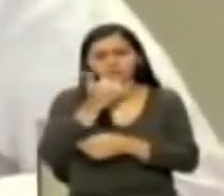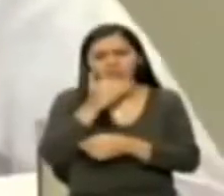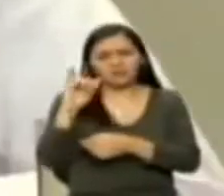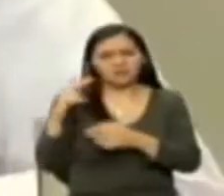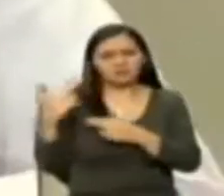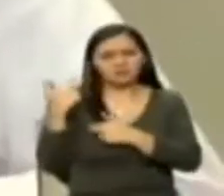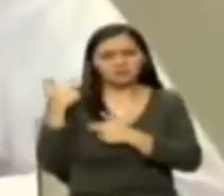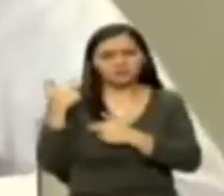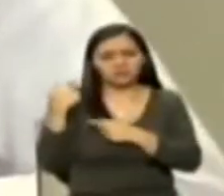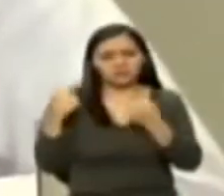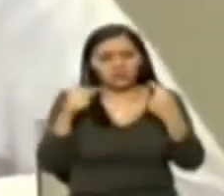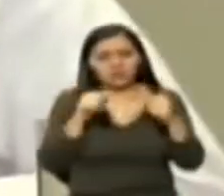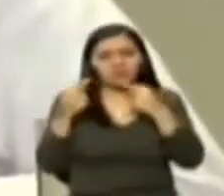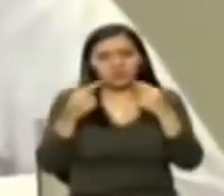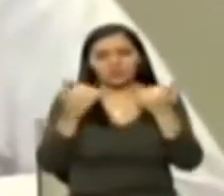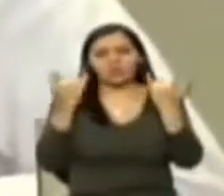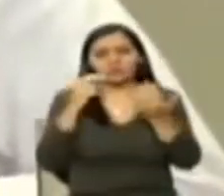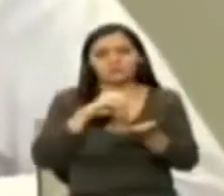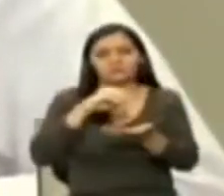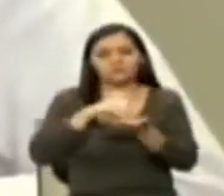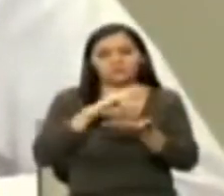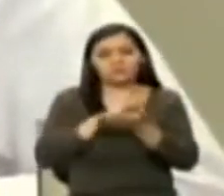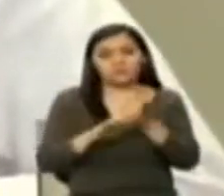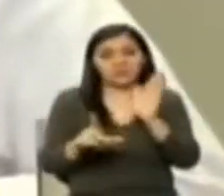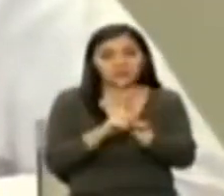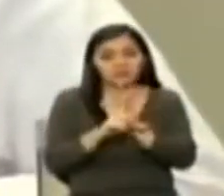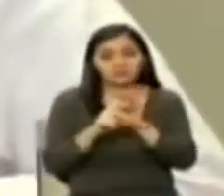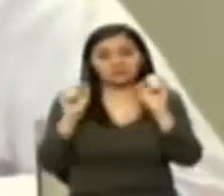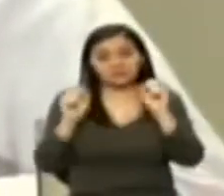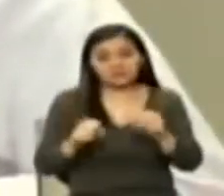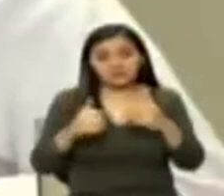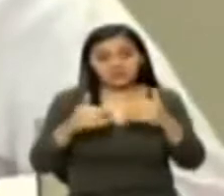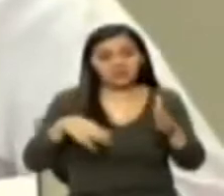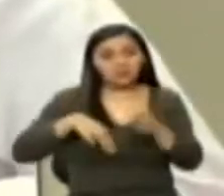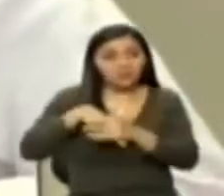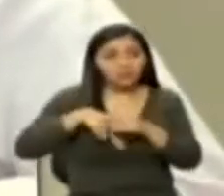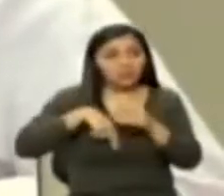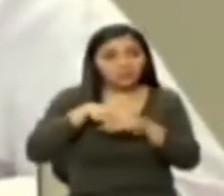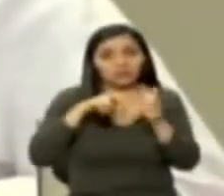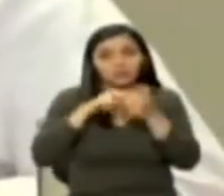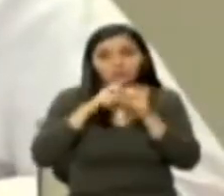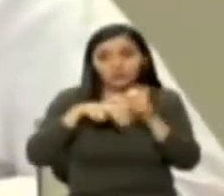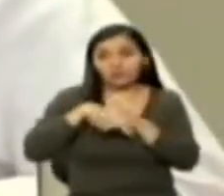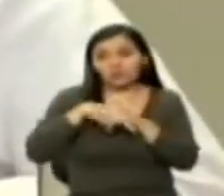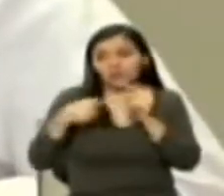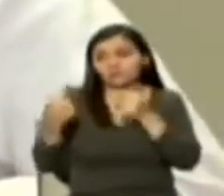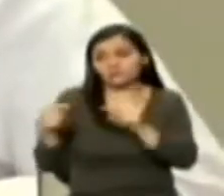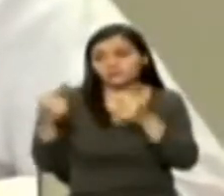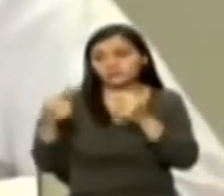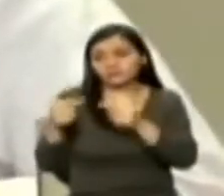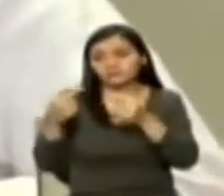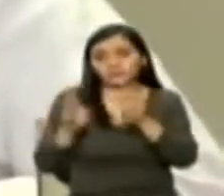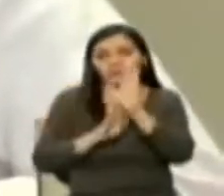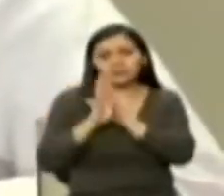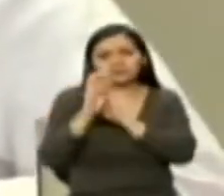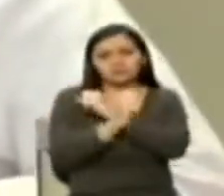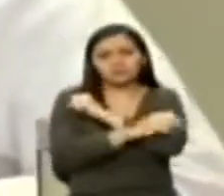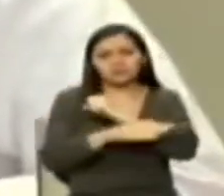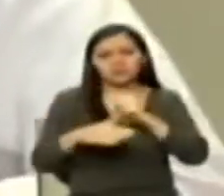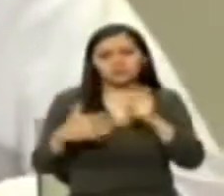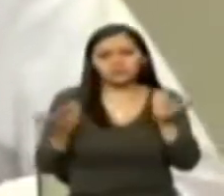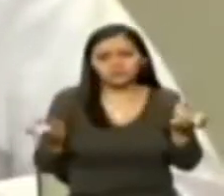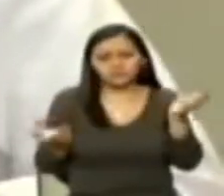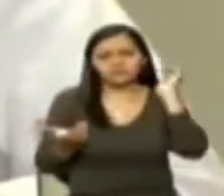pues aplicaremos la ley para que no se impida por parte de unos cuantos el desarrollo de Morona, de la Amazonía y de todo el